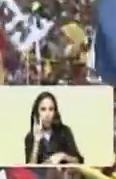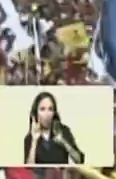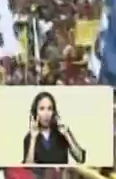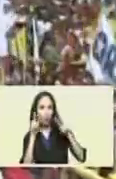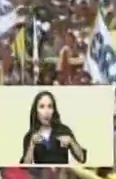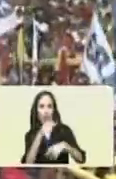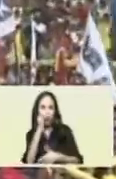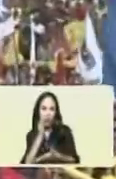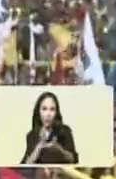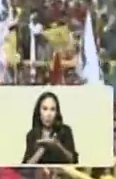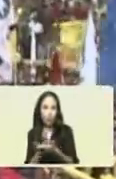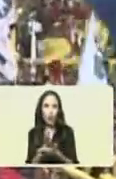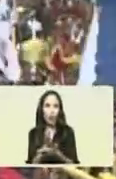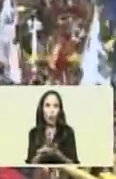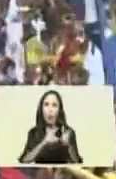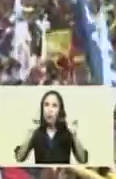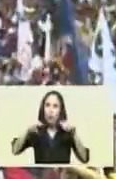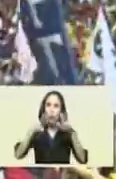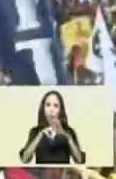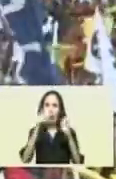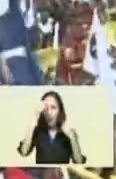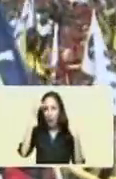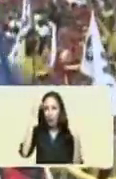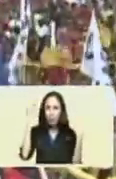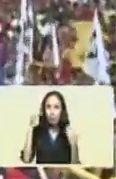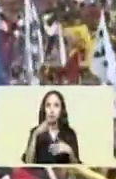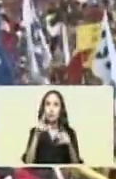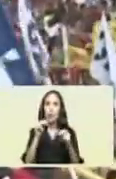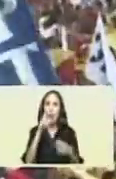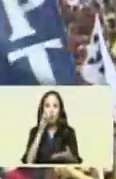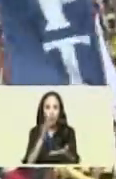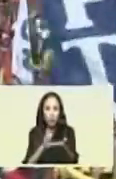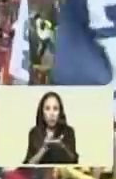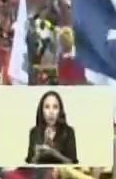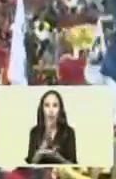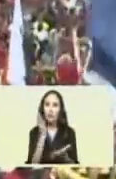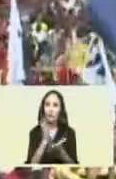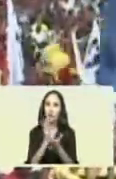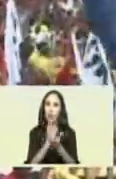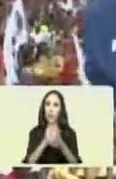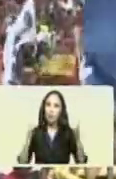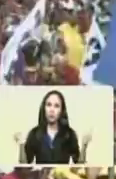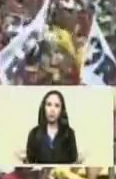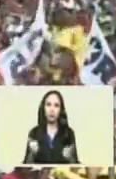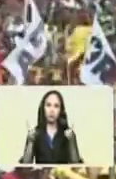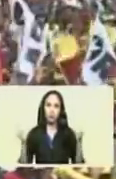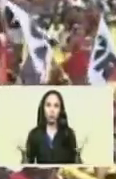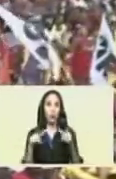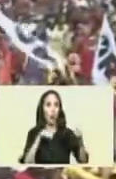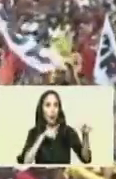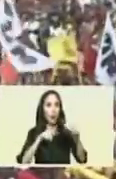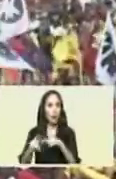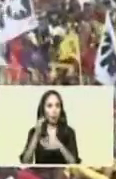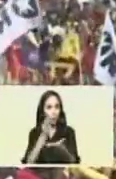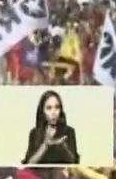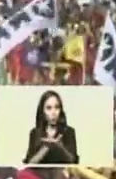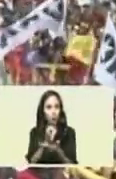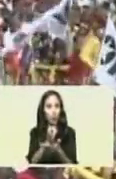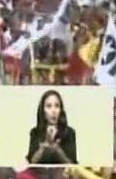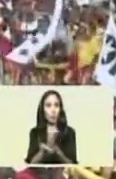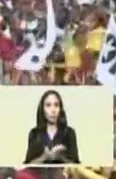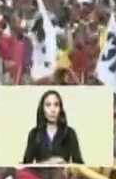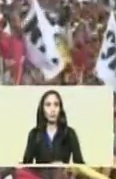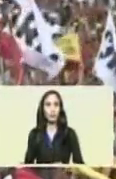lealtad indestructible e infinita victorioso y listo para seguir avanzando